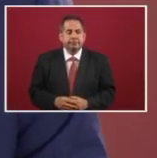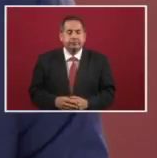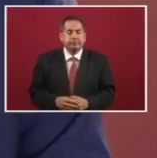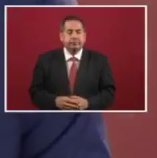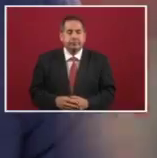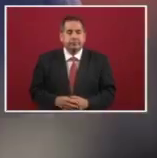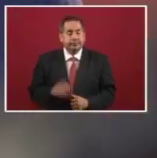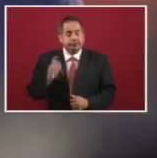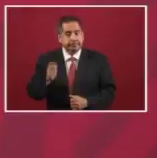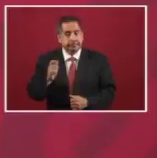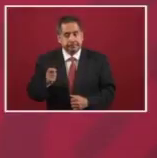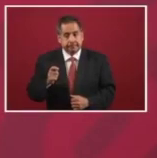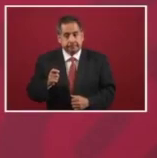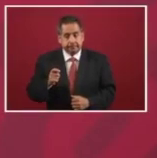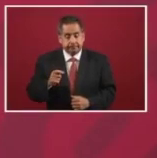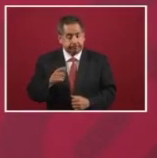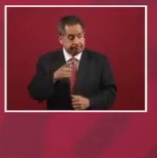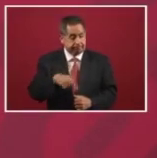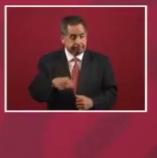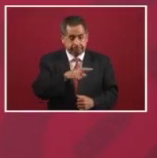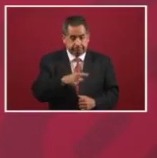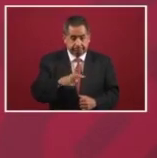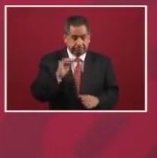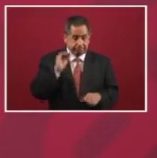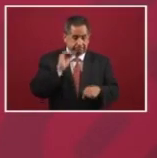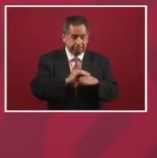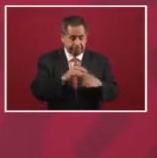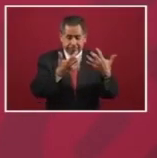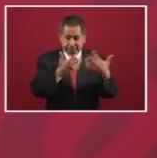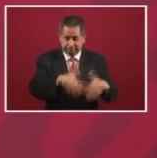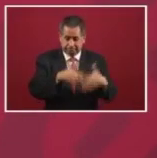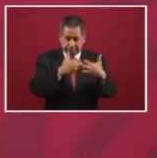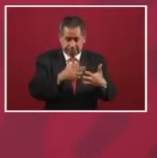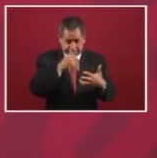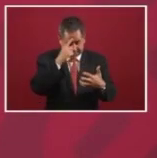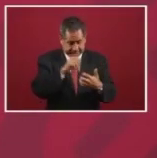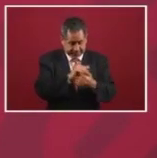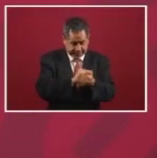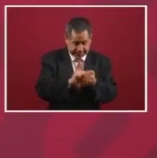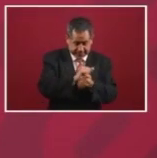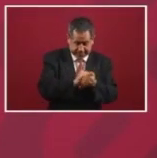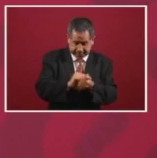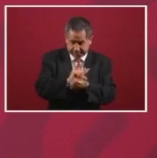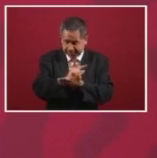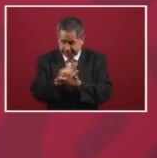Ya cuando se ponen plantas de tratamiento